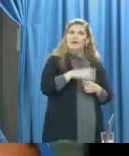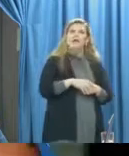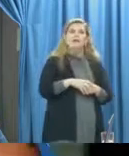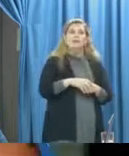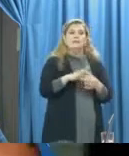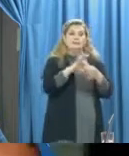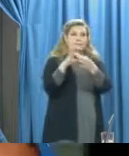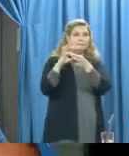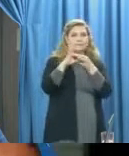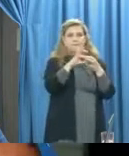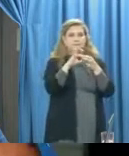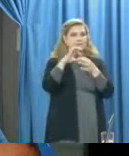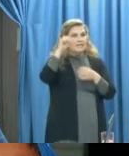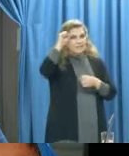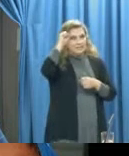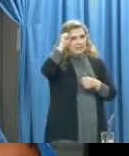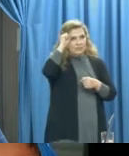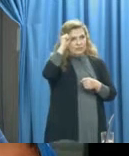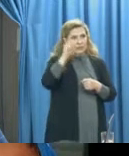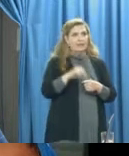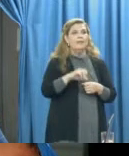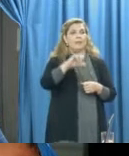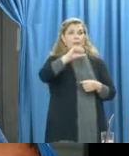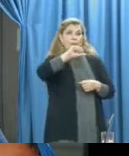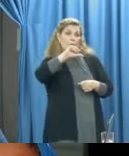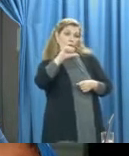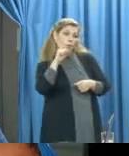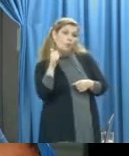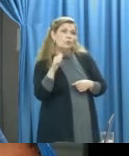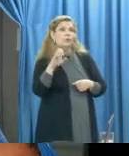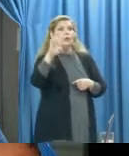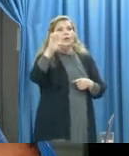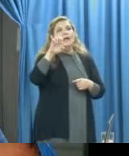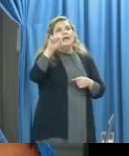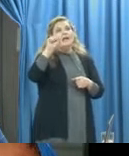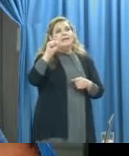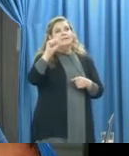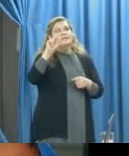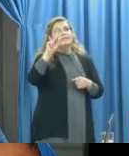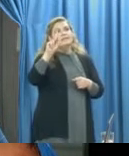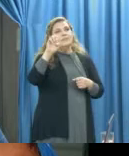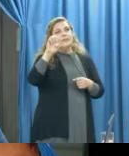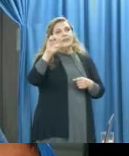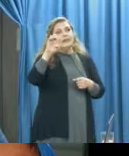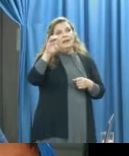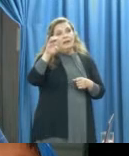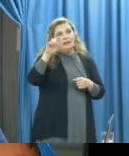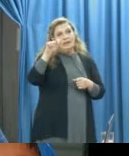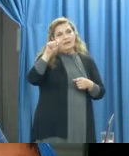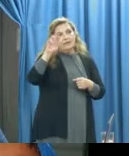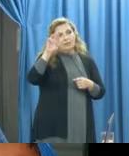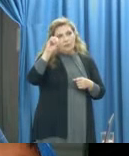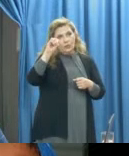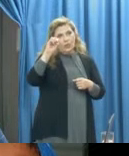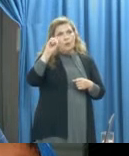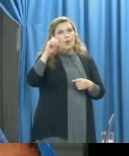asociados a este síndrome. El espectro óculo-aurículo-vertebral